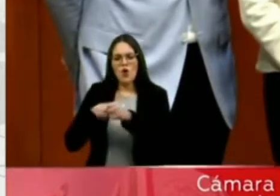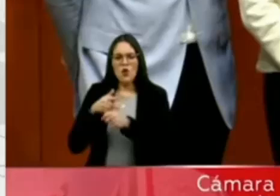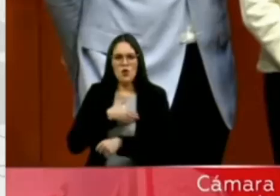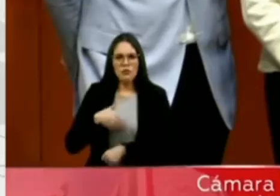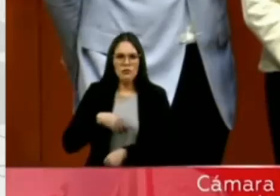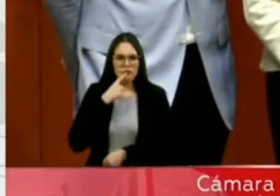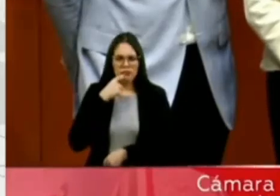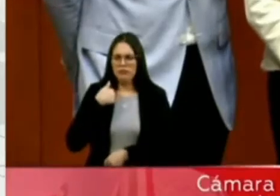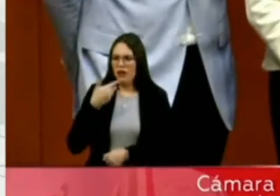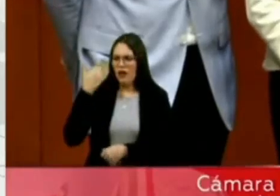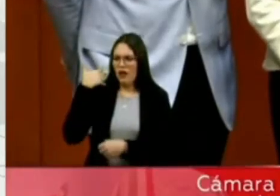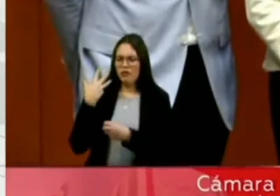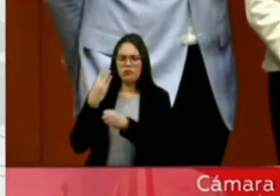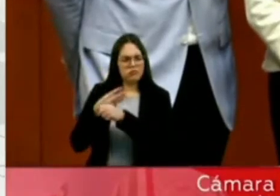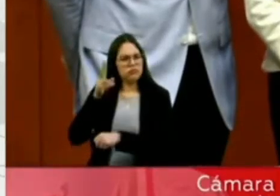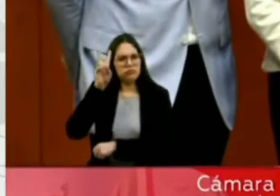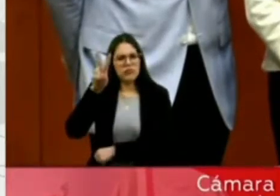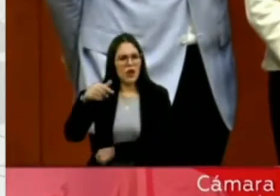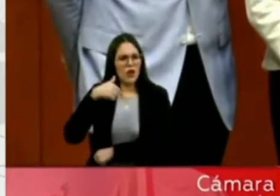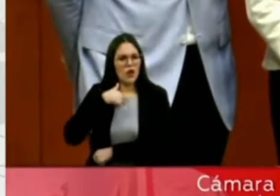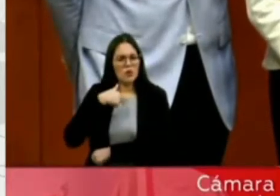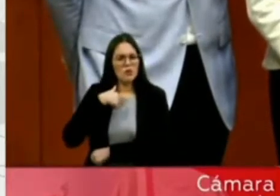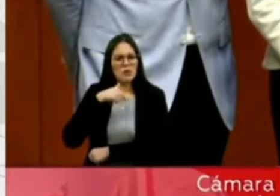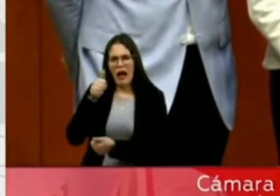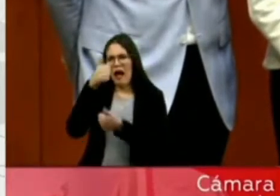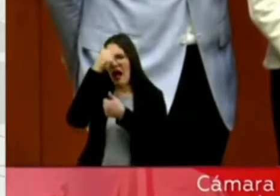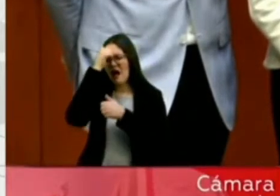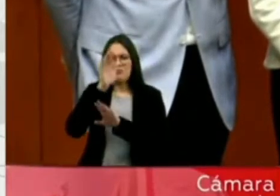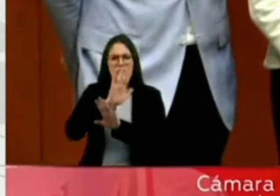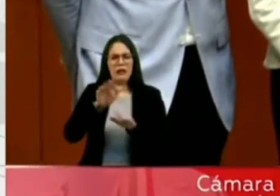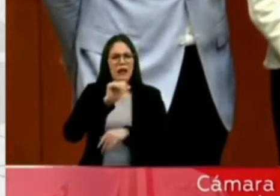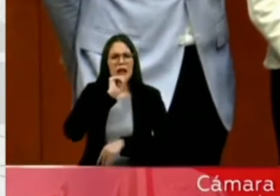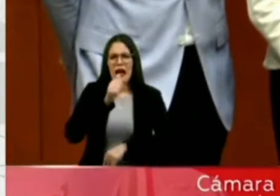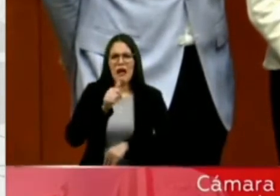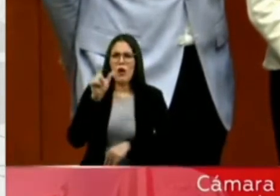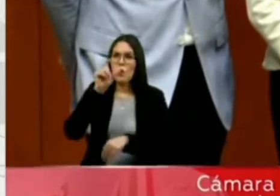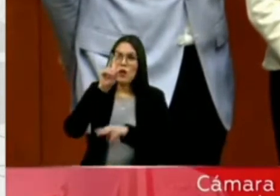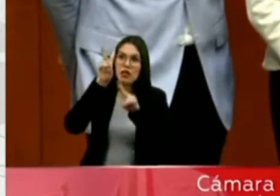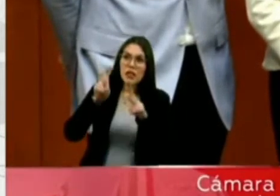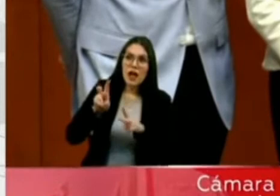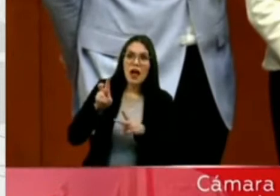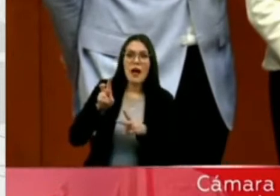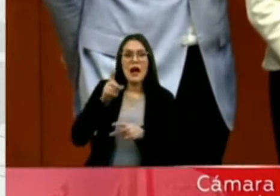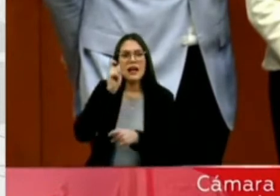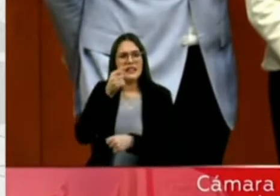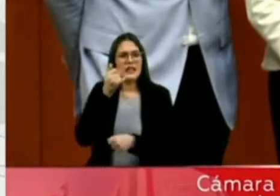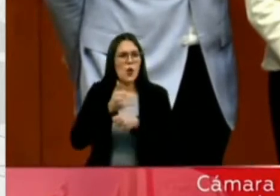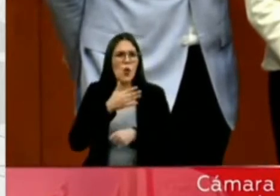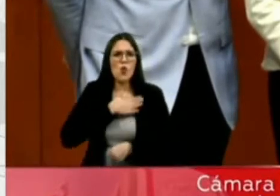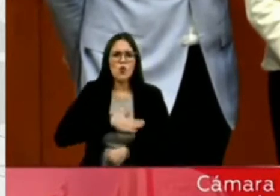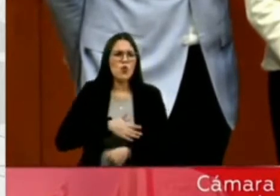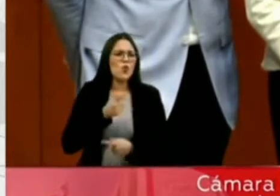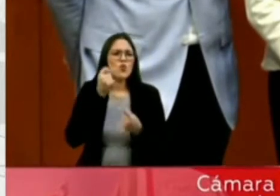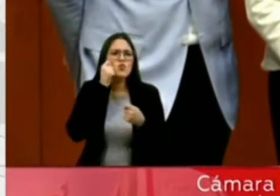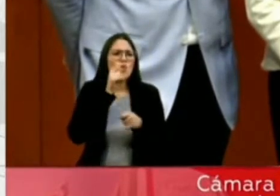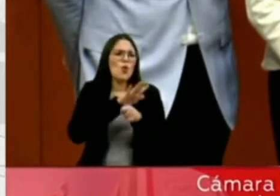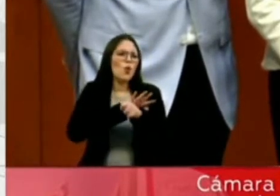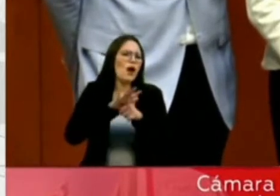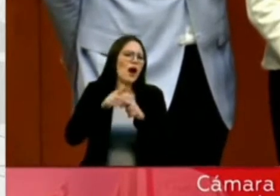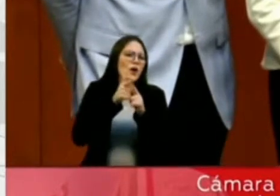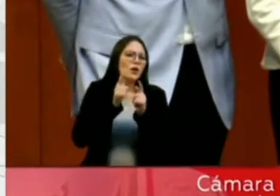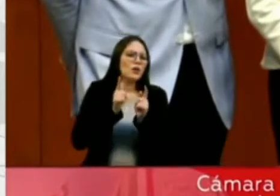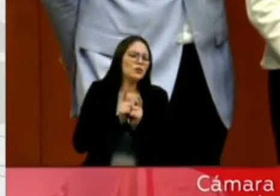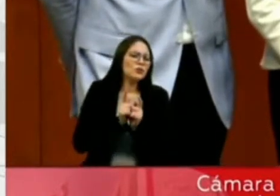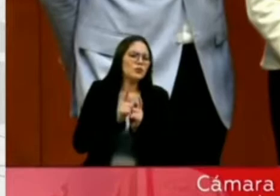me arrepiento de ello, al contrario. Cuando hay injusticias de este tamaño, importan poco los colores y los partidos. Es